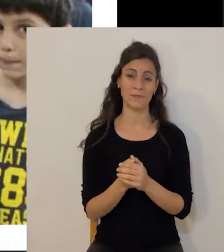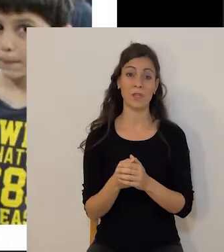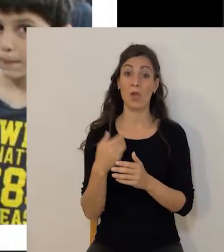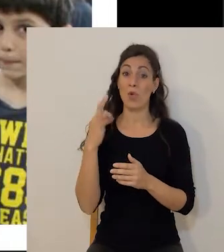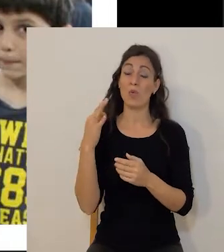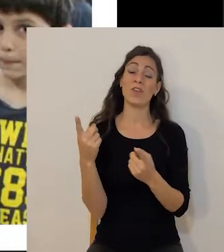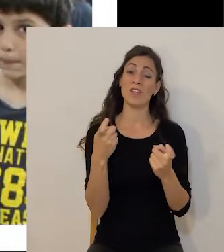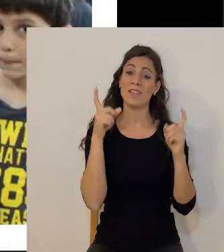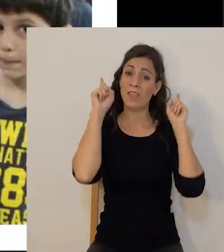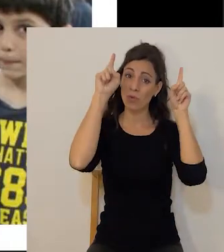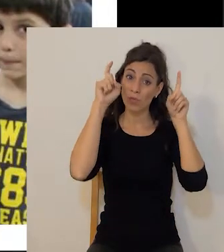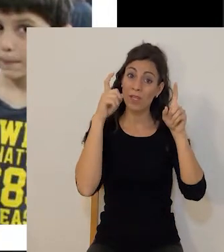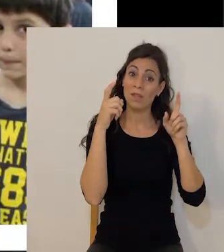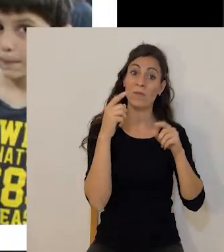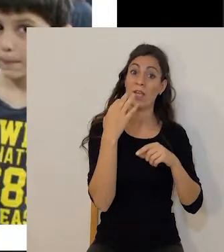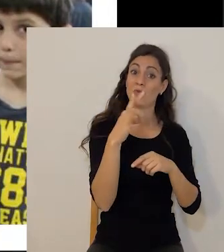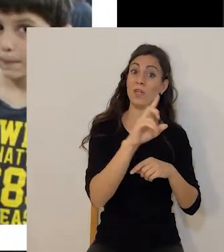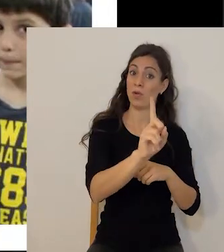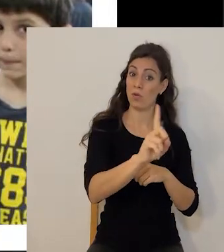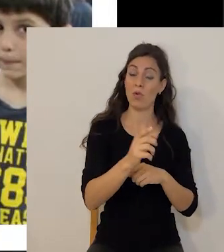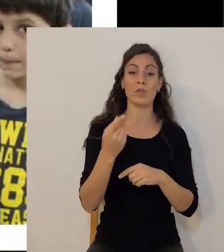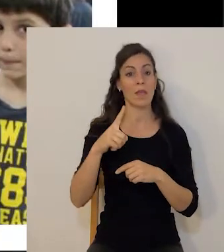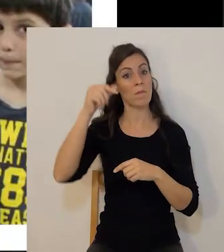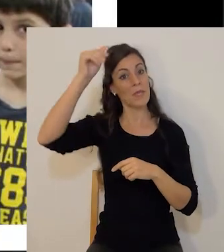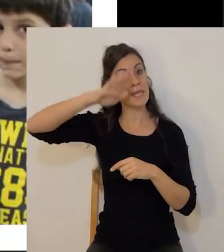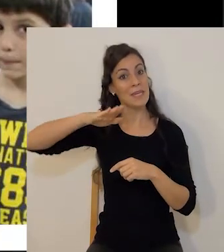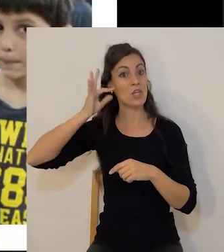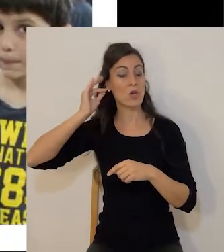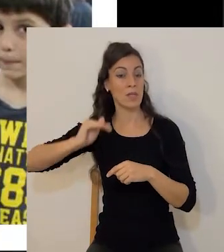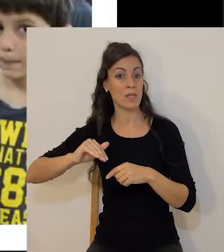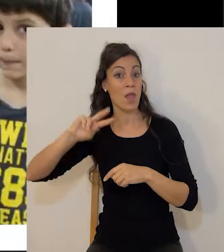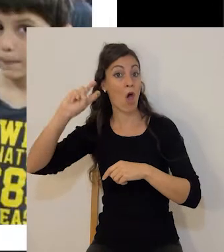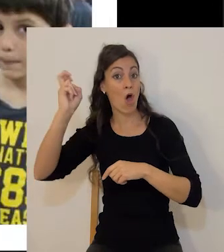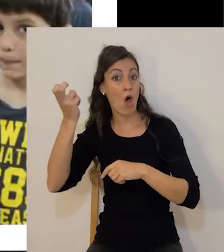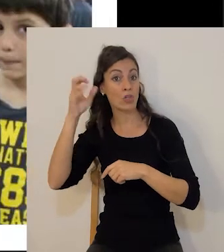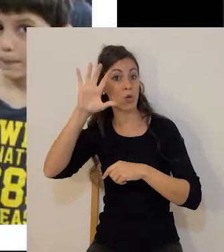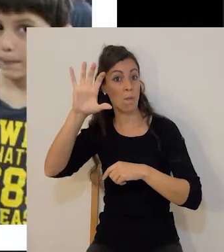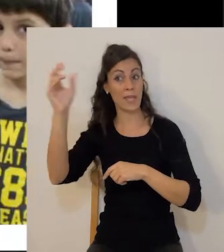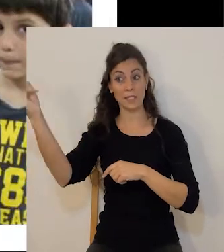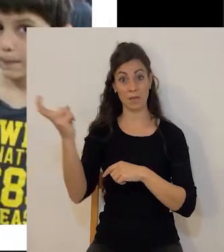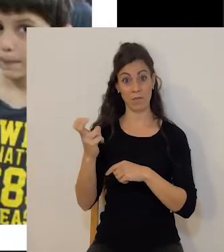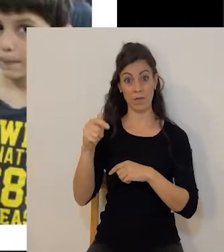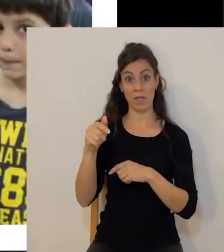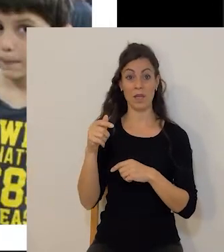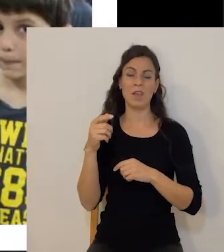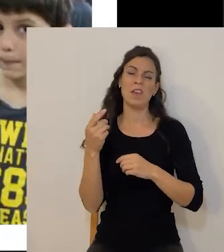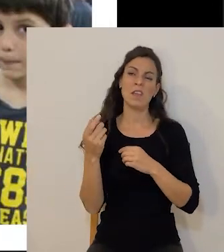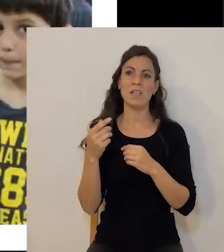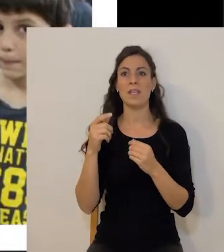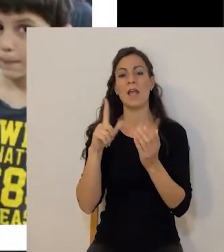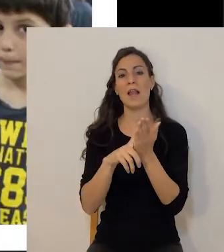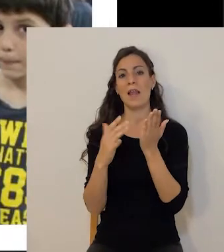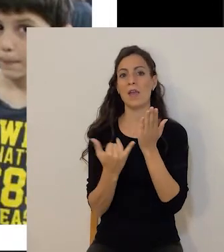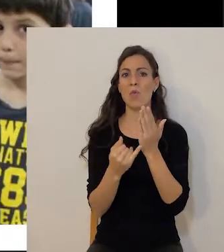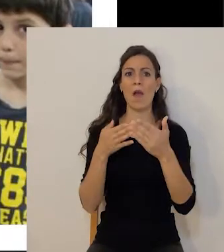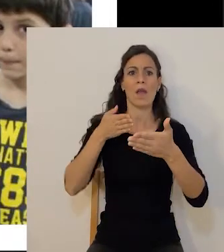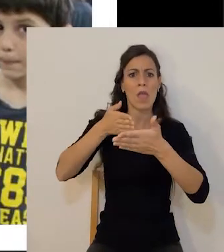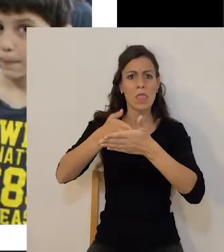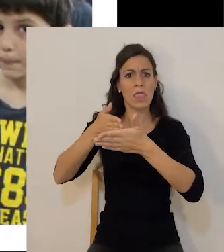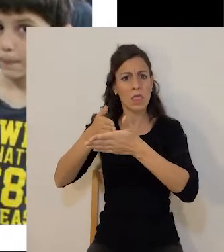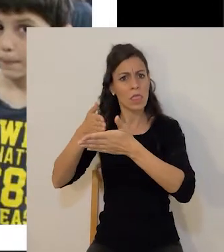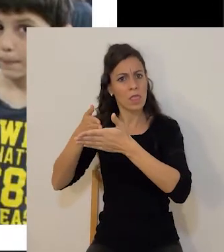necesidad educativa, sino también niños y niñas que a lo mejor vienen de otros países, que tienen una barrera con el lenguaje, una barrera